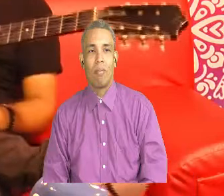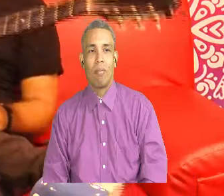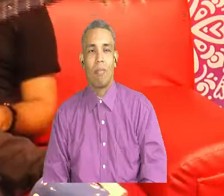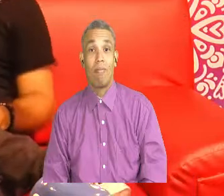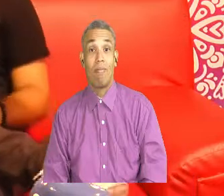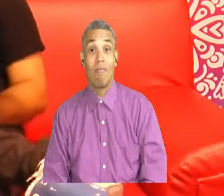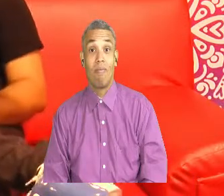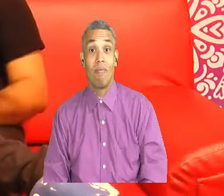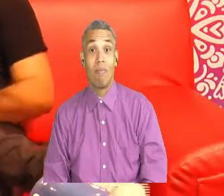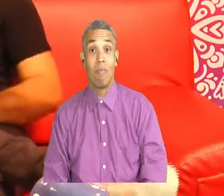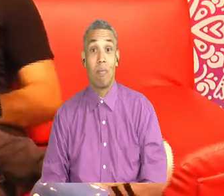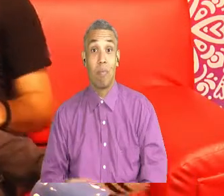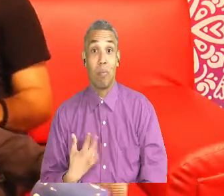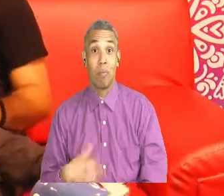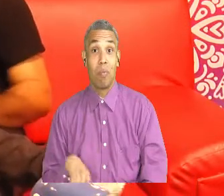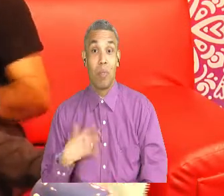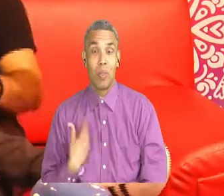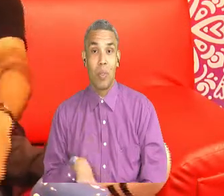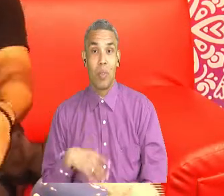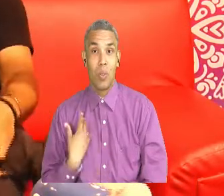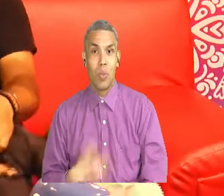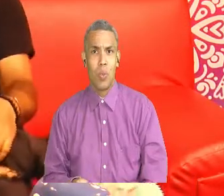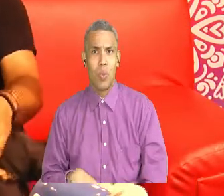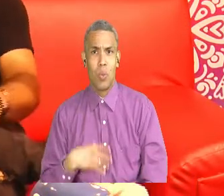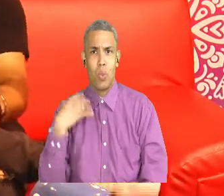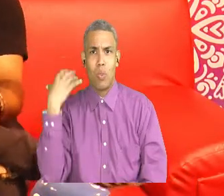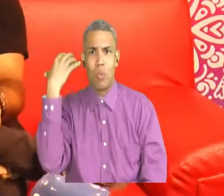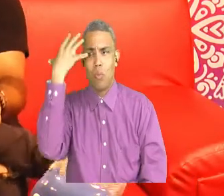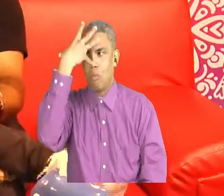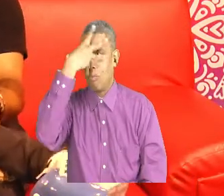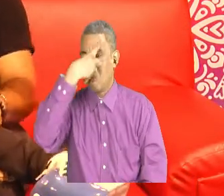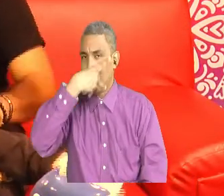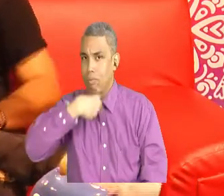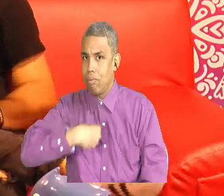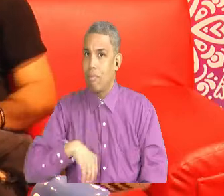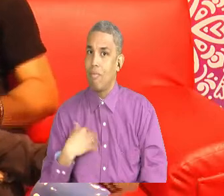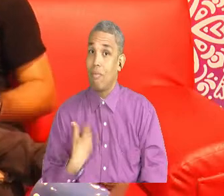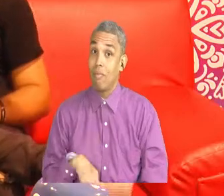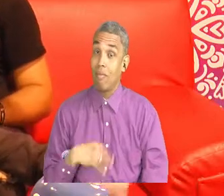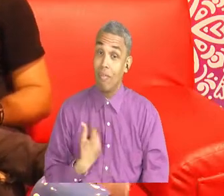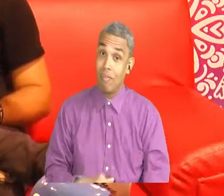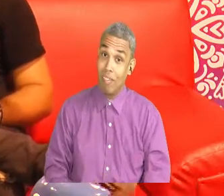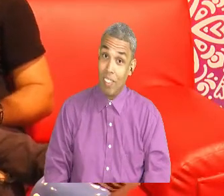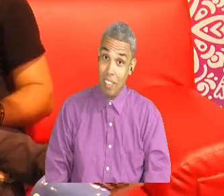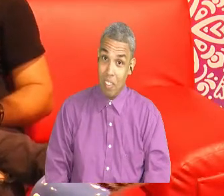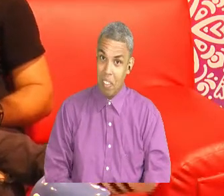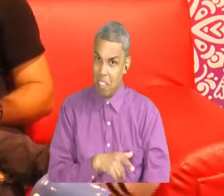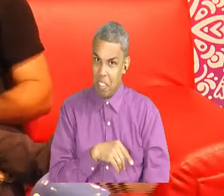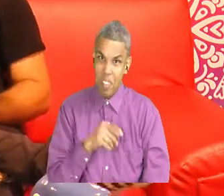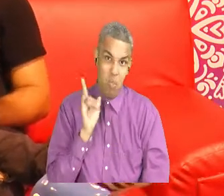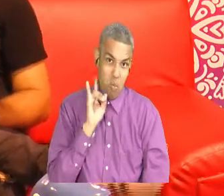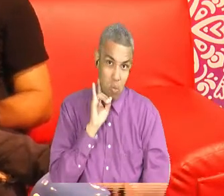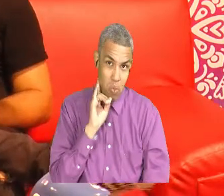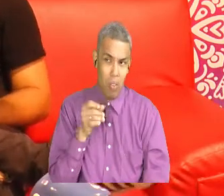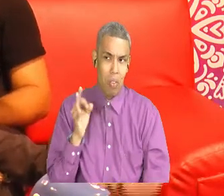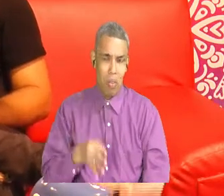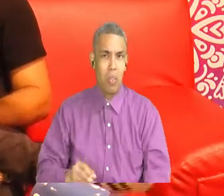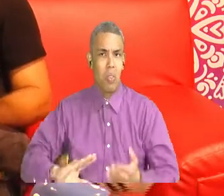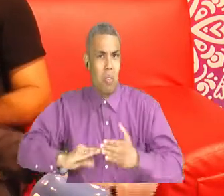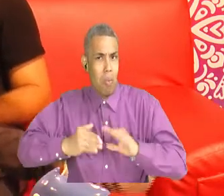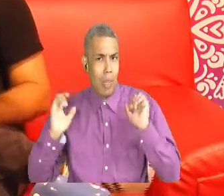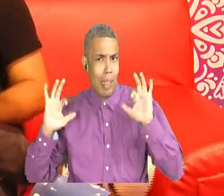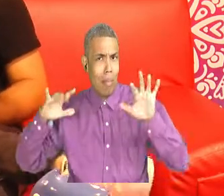todas. Uy, Goyo, pero déjame decirte que esta canción está muy bonita. Estoy segura que todos nuestros televidentes, cuando la escuchen, van a quedar enamorados. Sí,